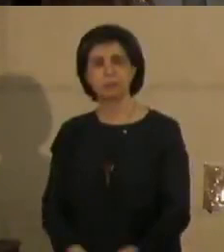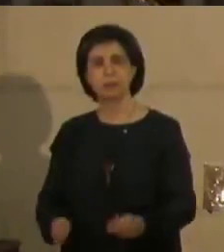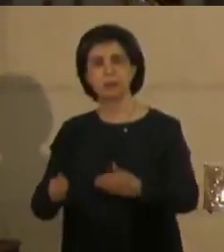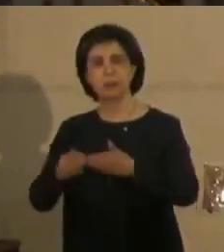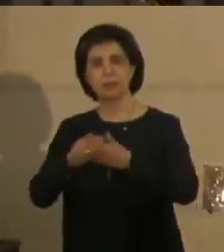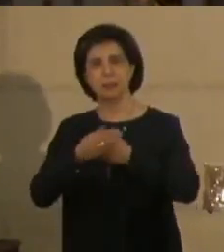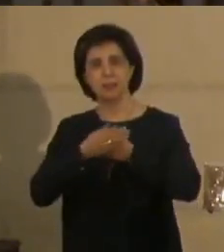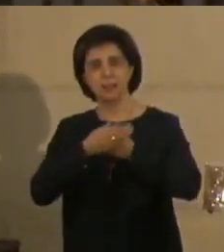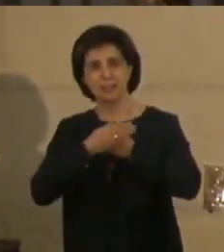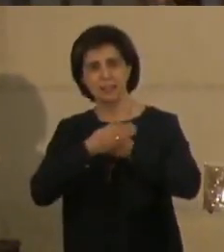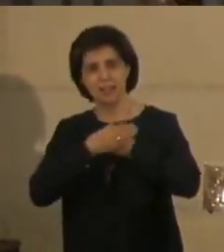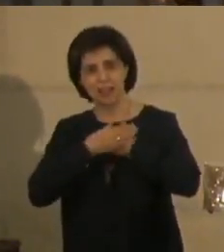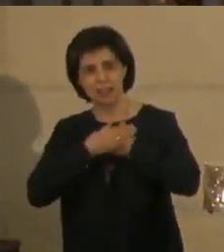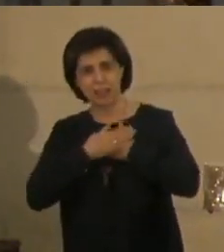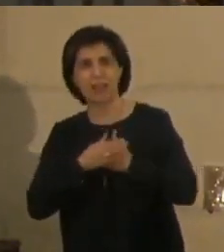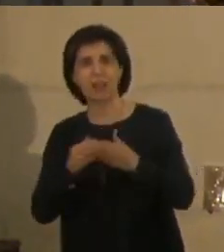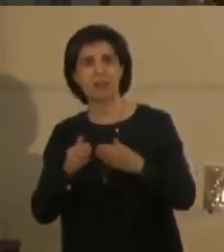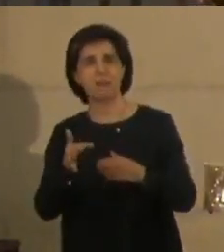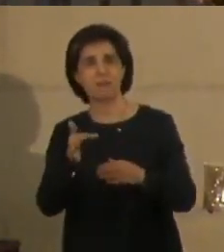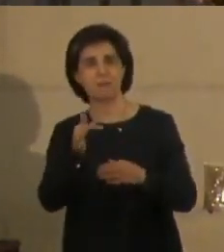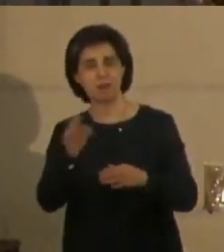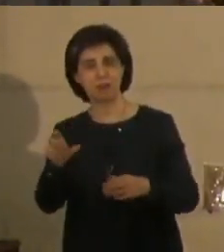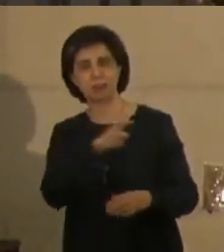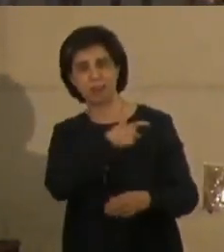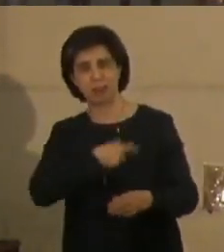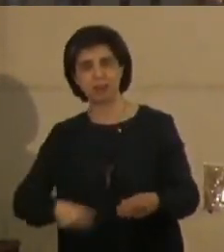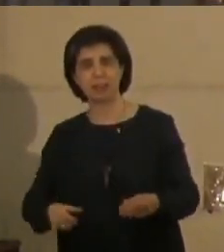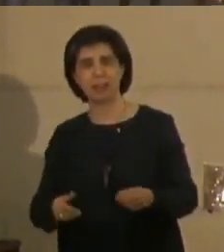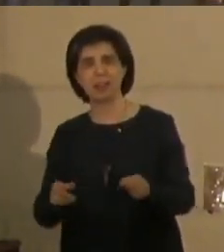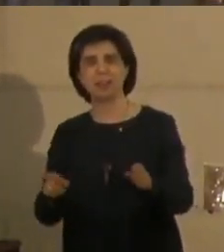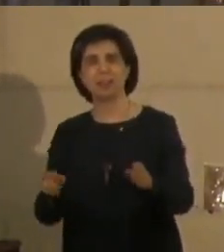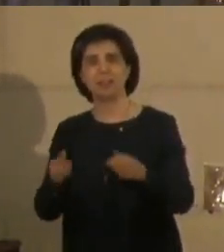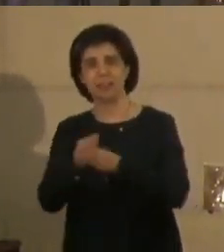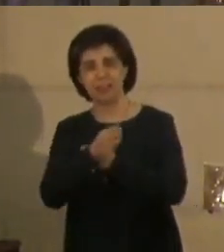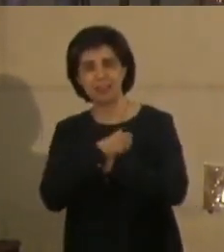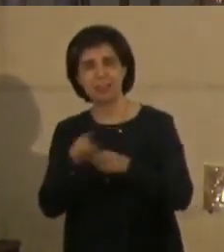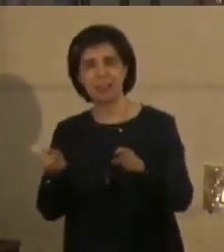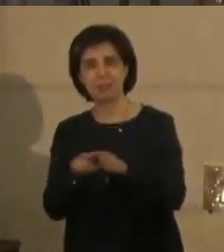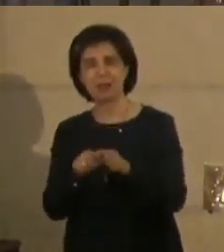Querido Fausto, diácono, querida hermana Odette,